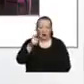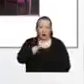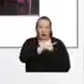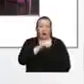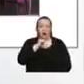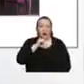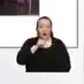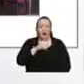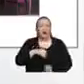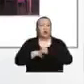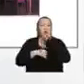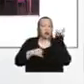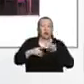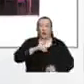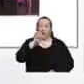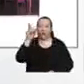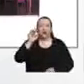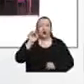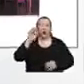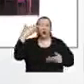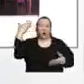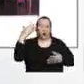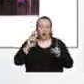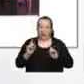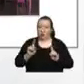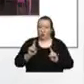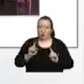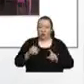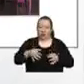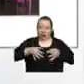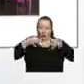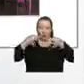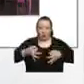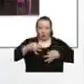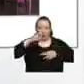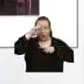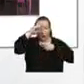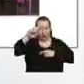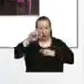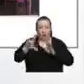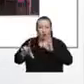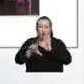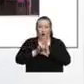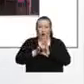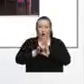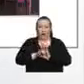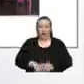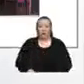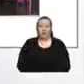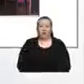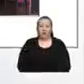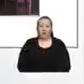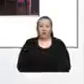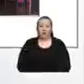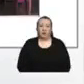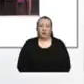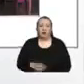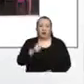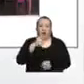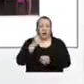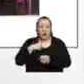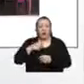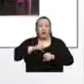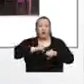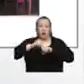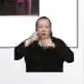izquierda a derecha no es político esto es moral es legal estamos tratando con los propios fundamentos de